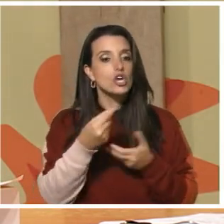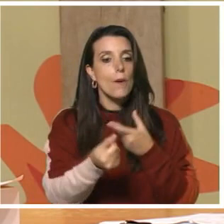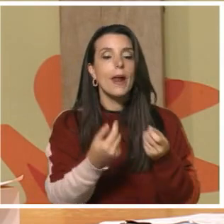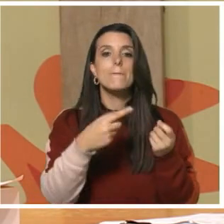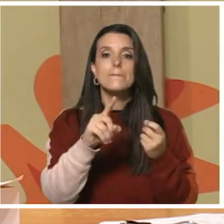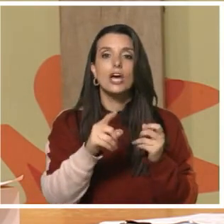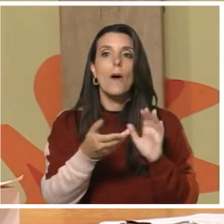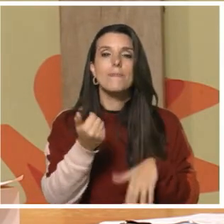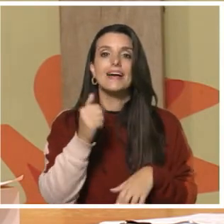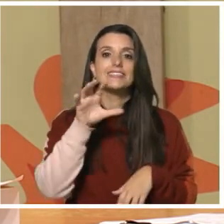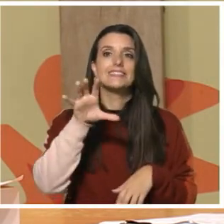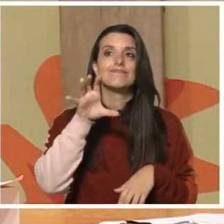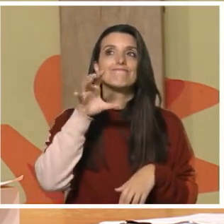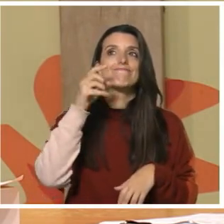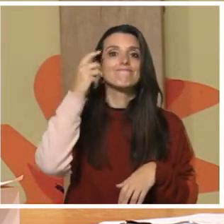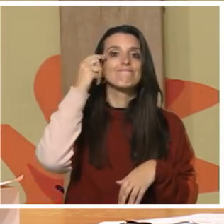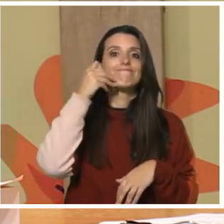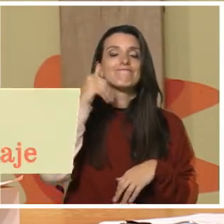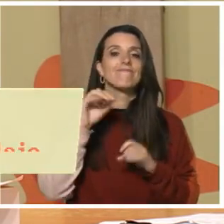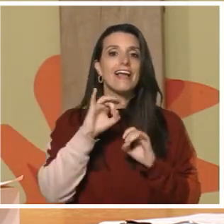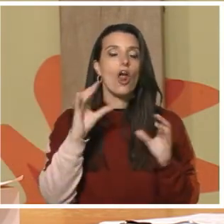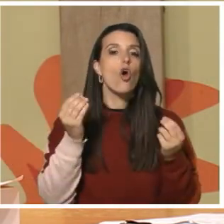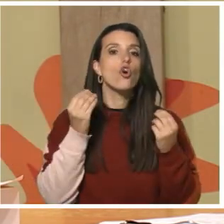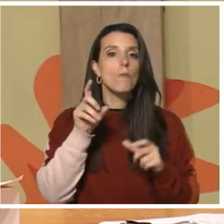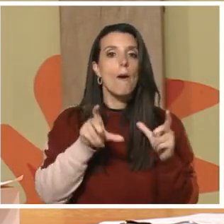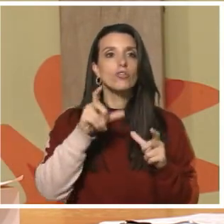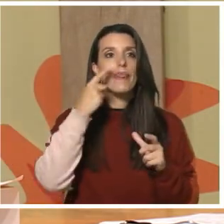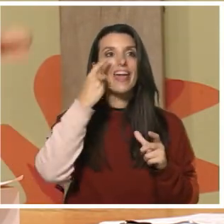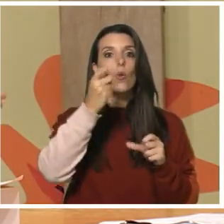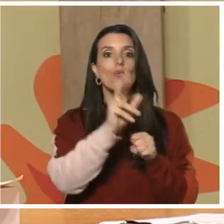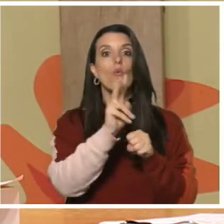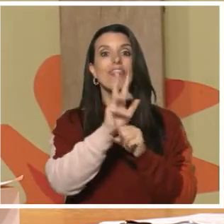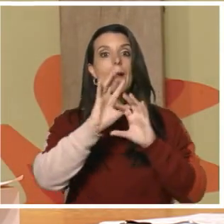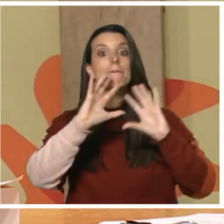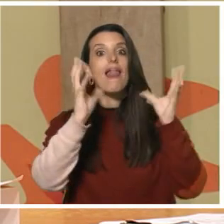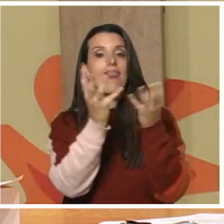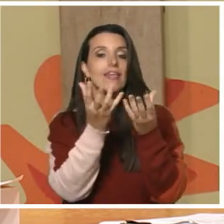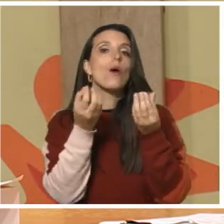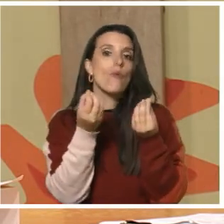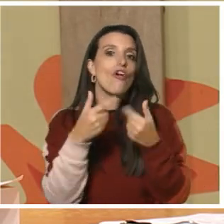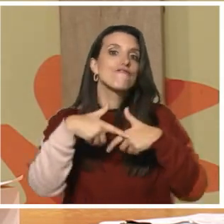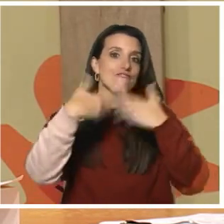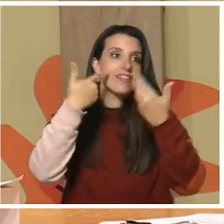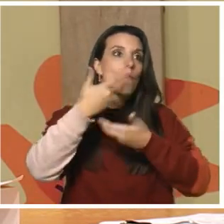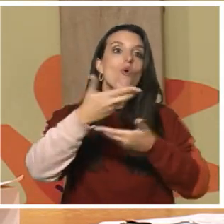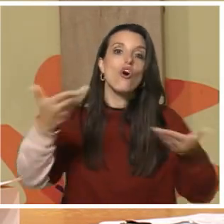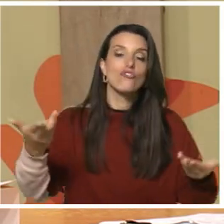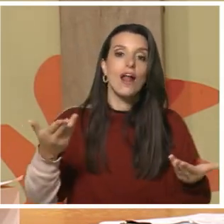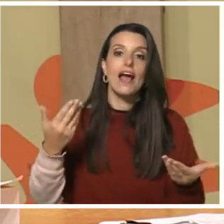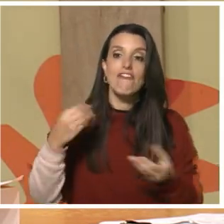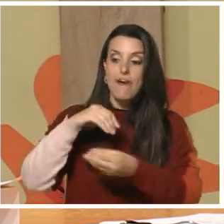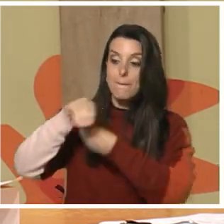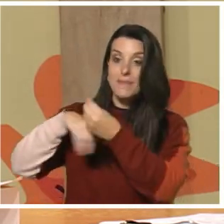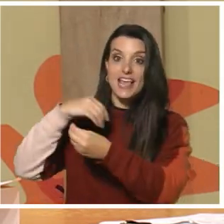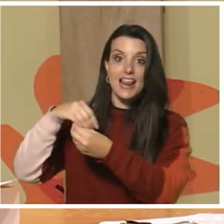vamos a hacerlo más consciente. ¿Cómo llegamos a que la gente se concientice? Haciendo este tipo de eventos, ¿verdad? Perfecto. En donde cada